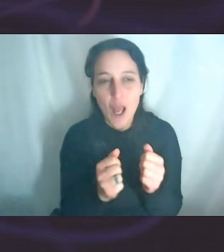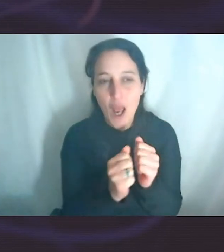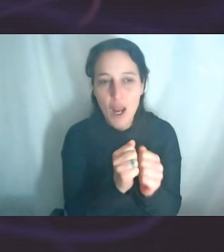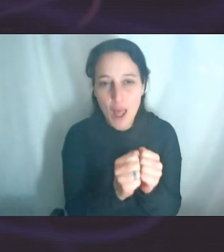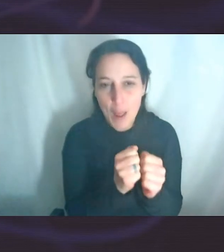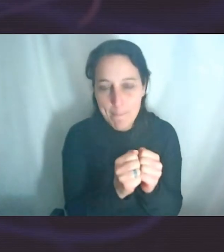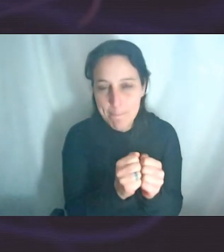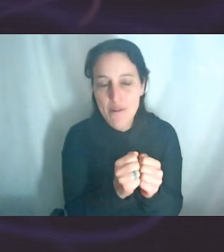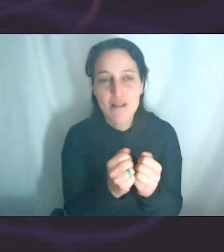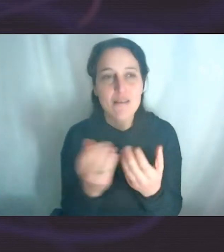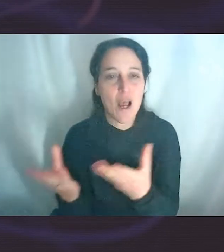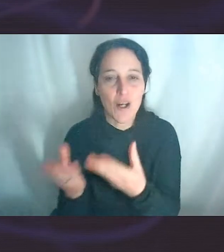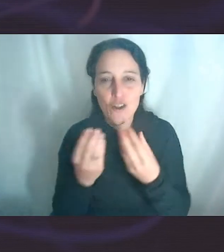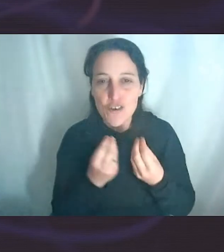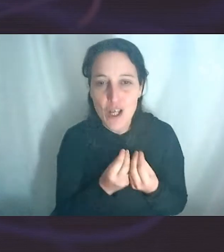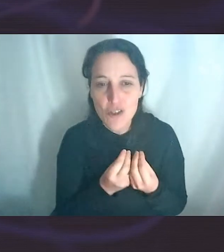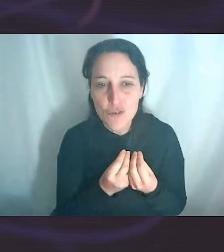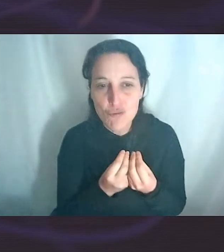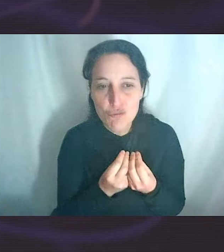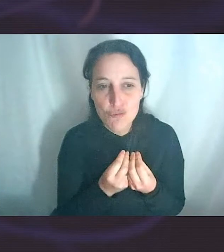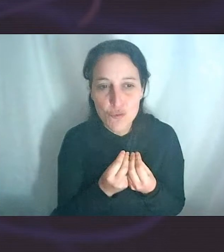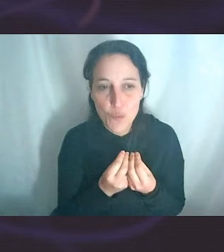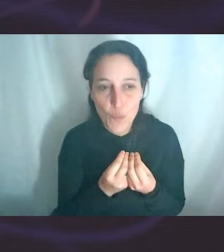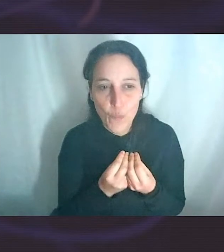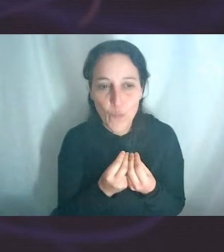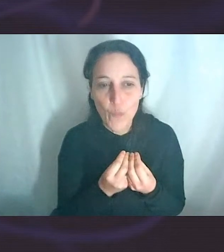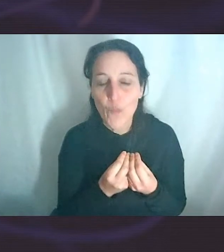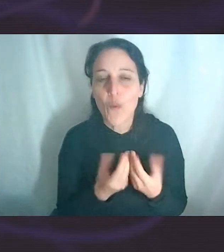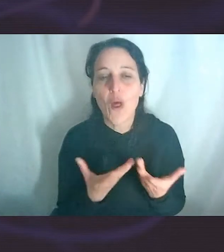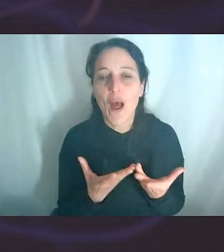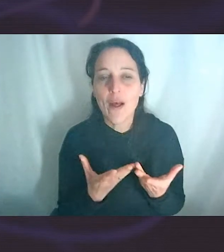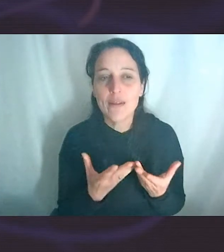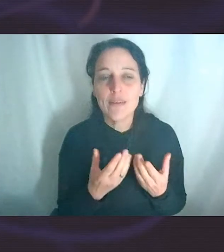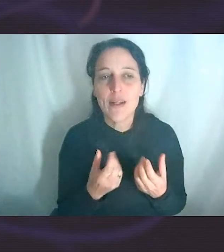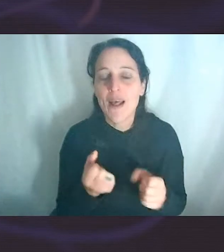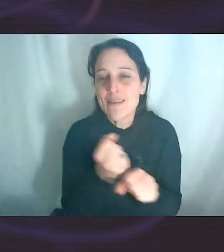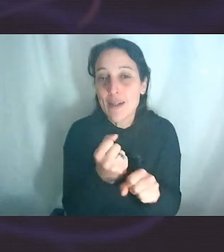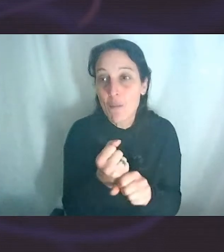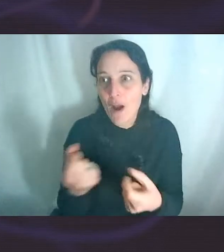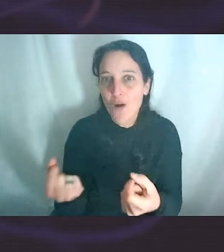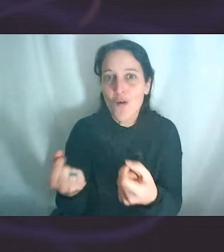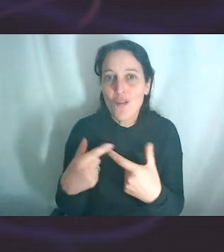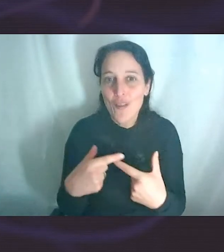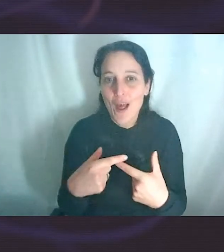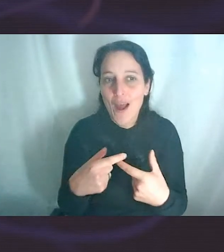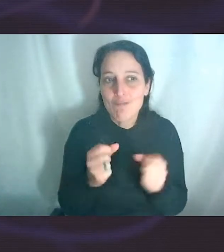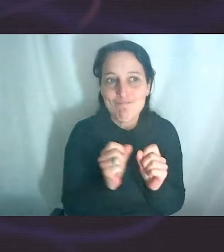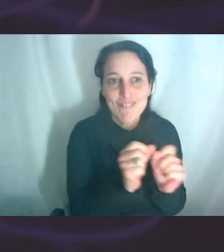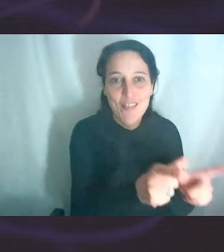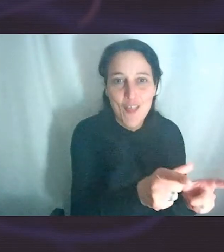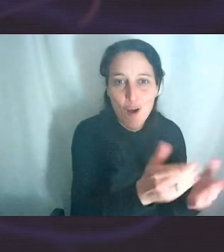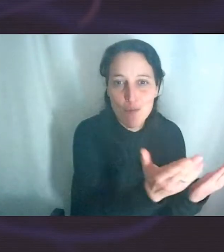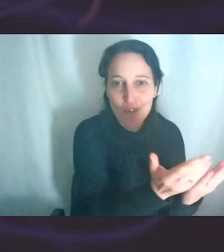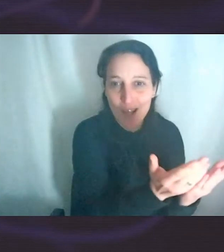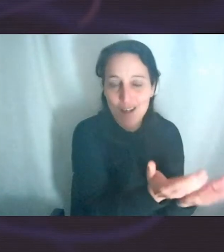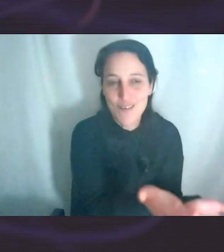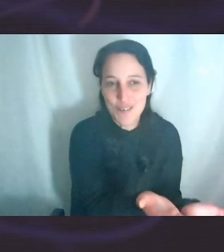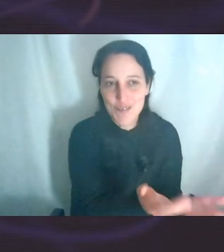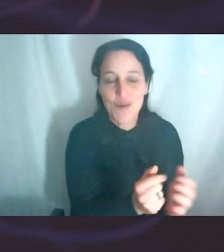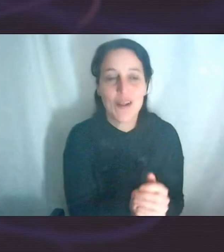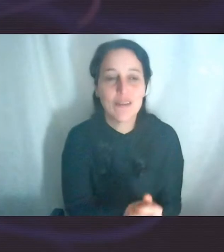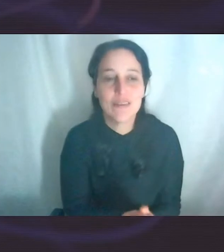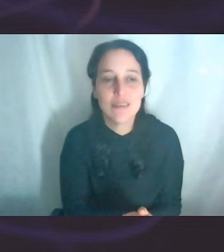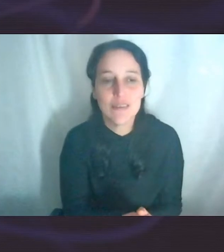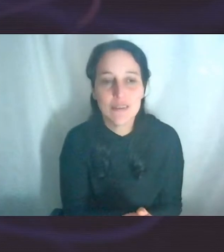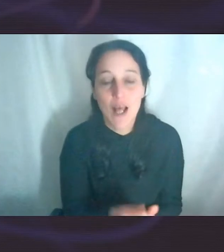colaboran con nosotros brindando oportunidades laborales para nuestras egresadas, ¿no? Y hoy, por ejemplo, ya más de